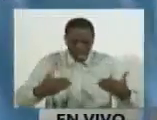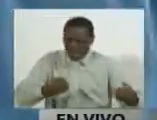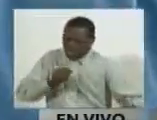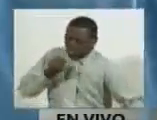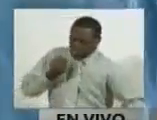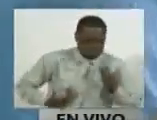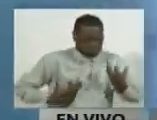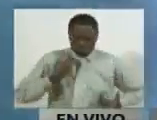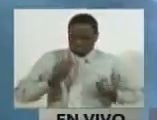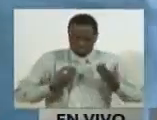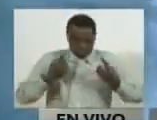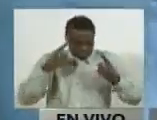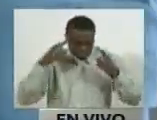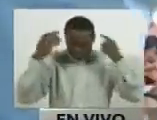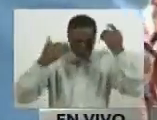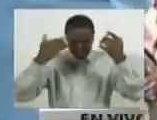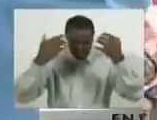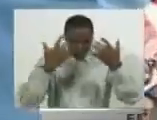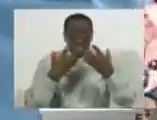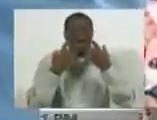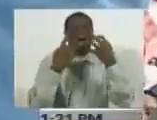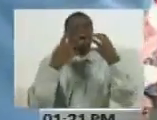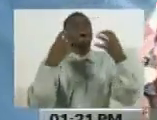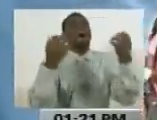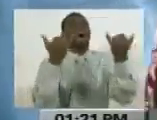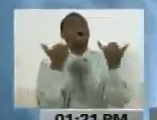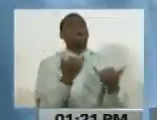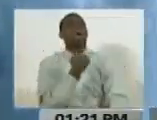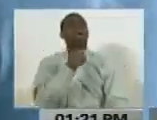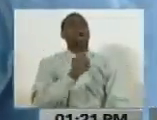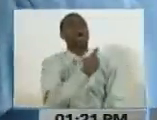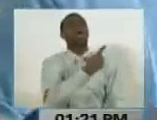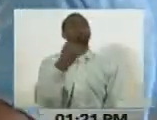espíritu crítico para gritar como artista.